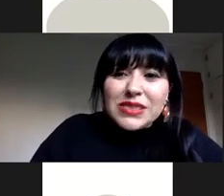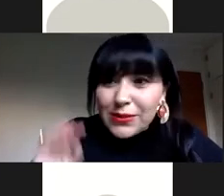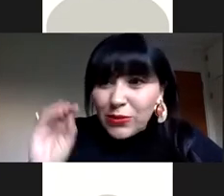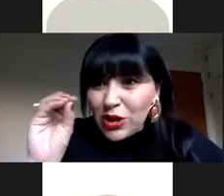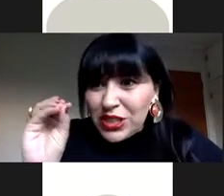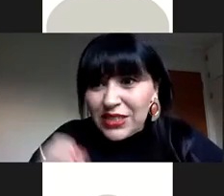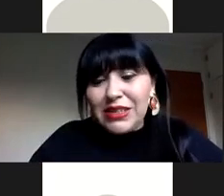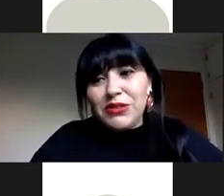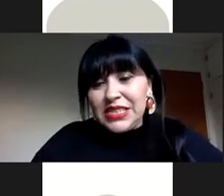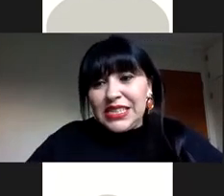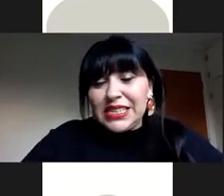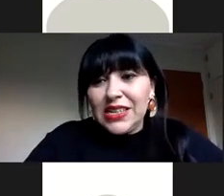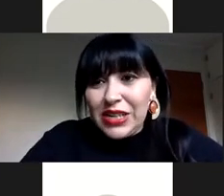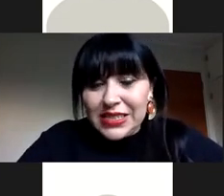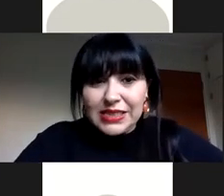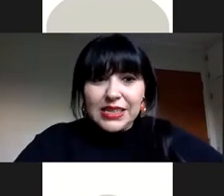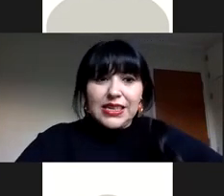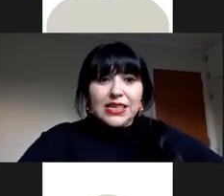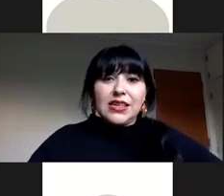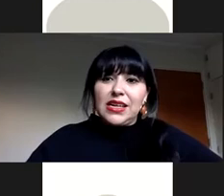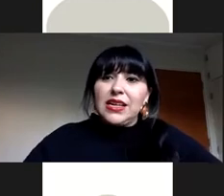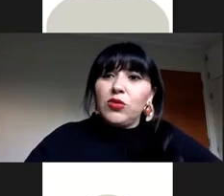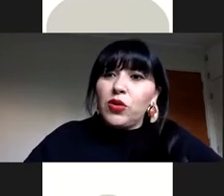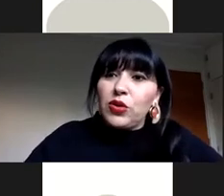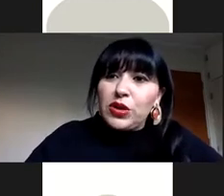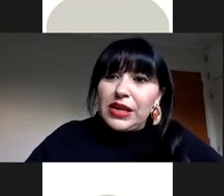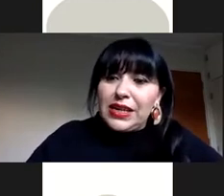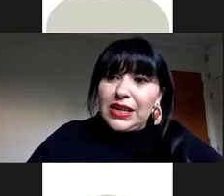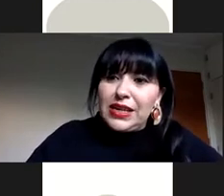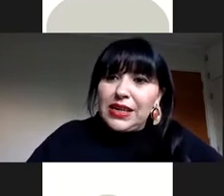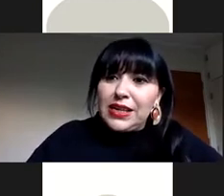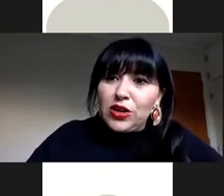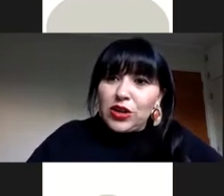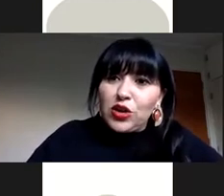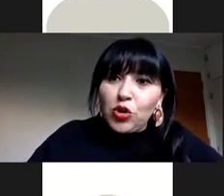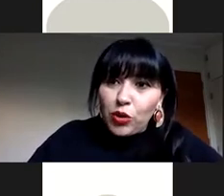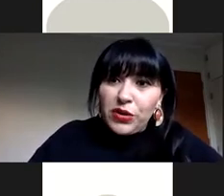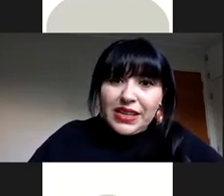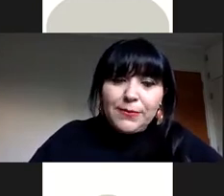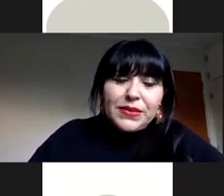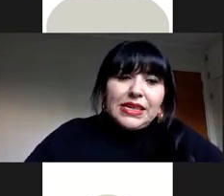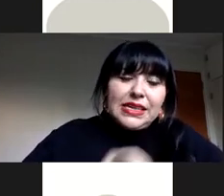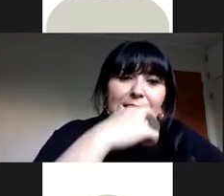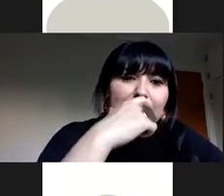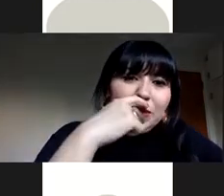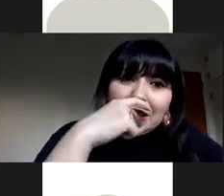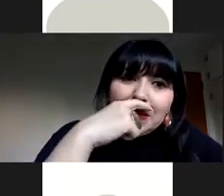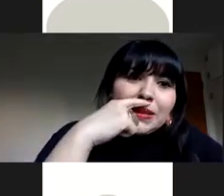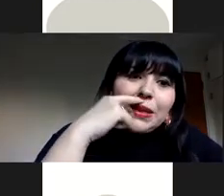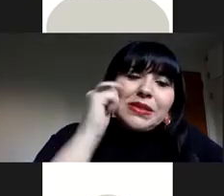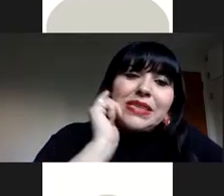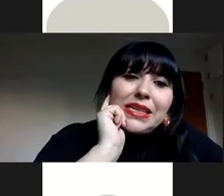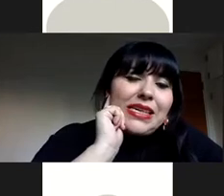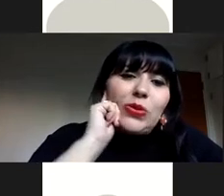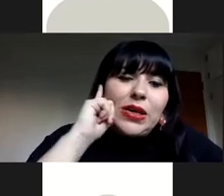Cuando pensemos en los niños y en las niñas y adolescentes, que es el grupo que nos convoca hoy día, inmediatamente